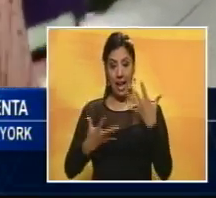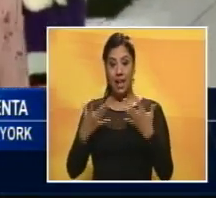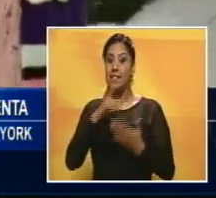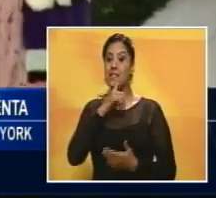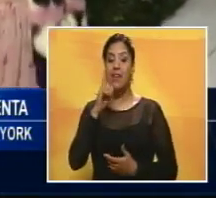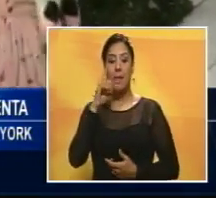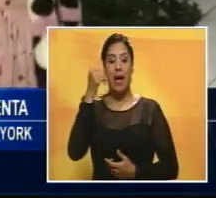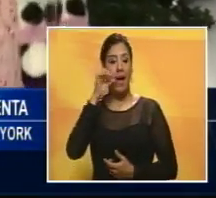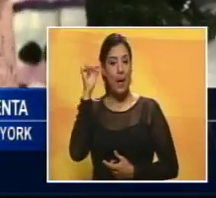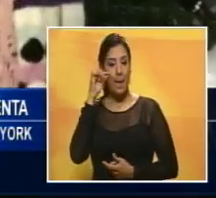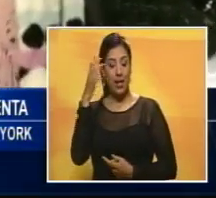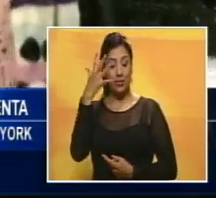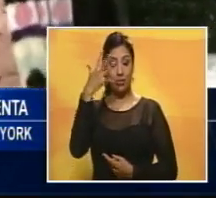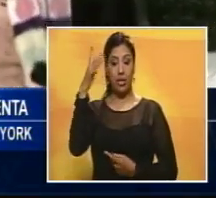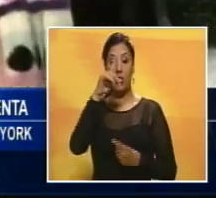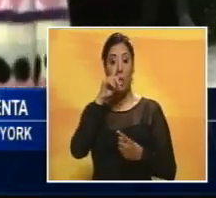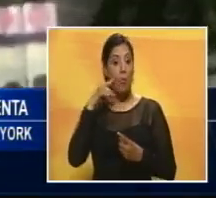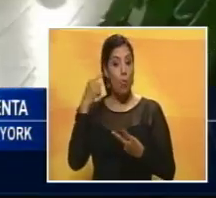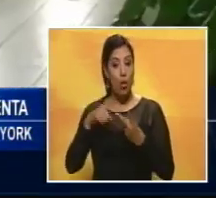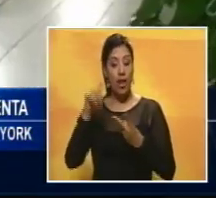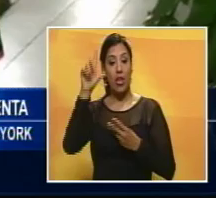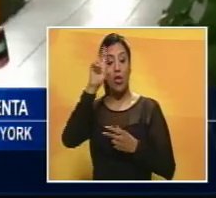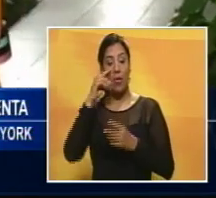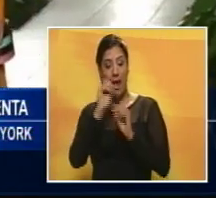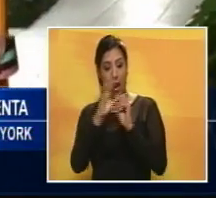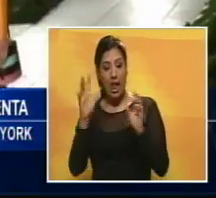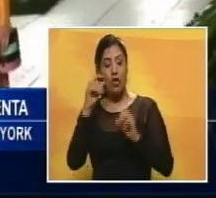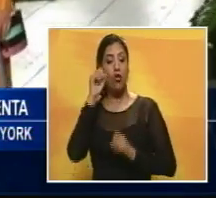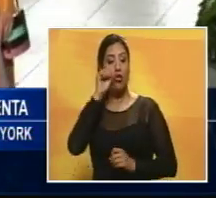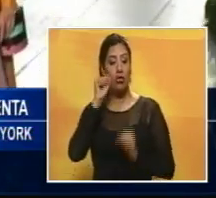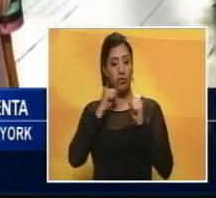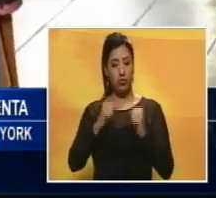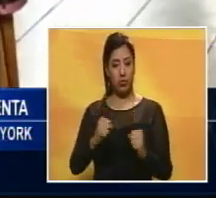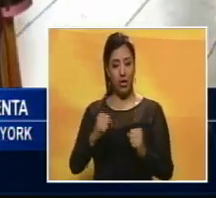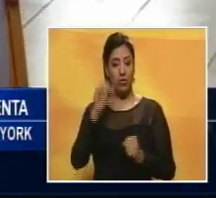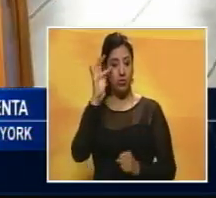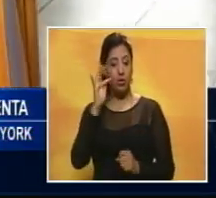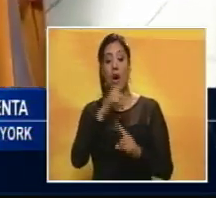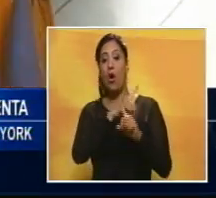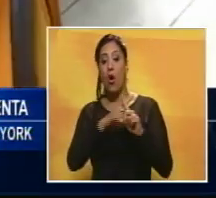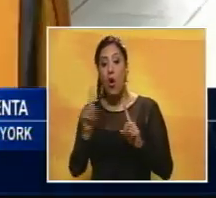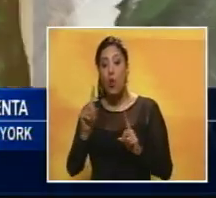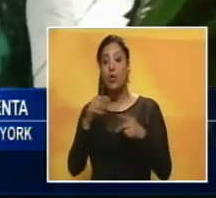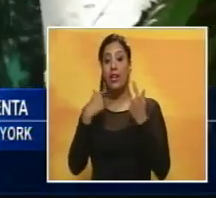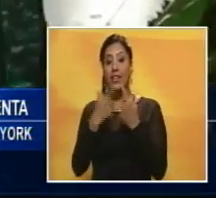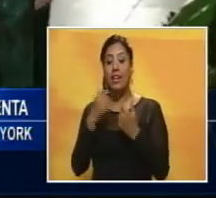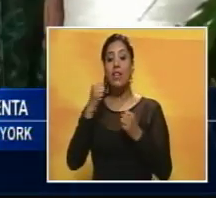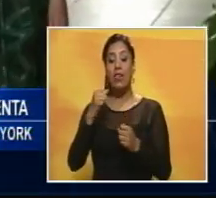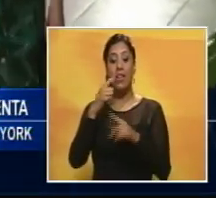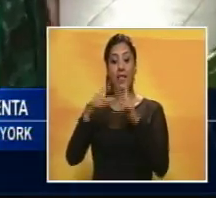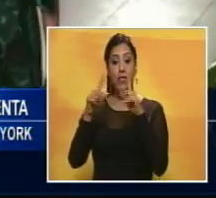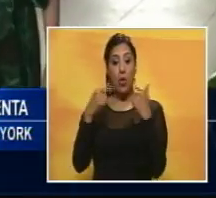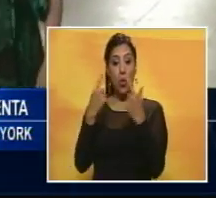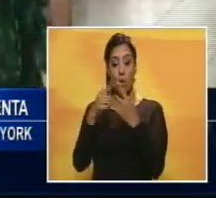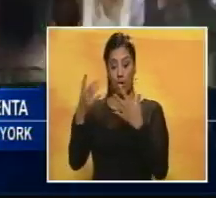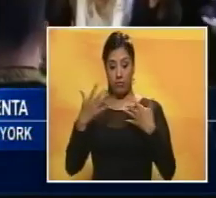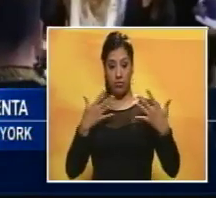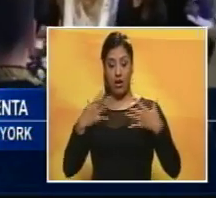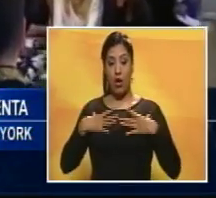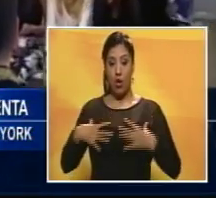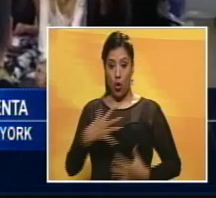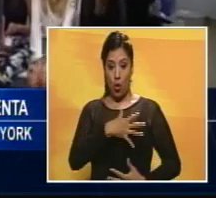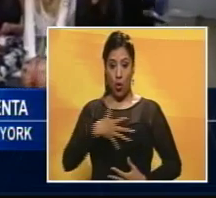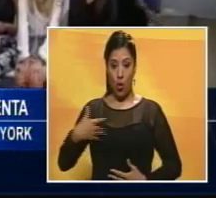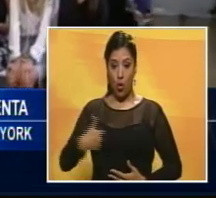los que destacaron el amarillo brillante, el morado, el lila y el rosa fuerte. El lunar también se impuso en diversos tamaños combinados con